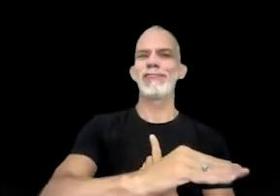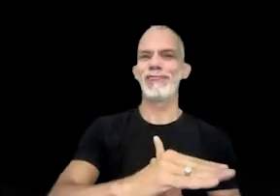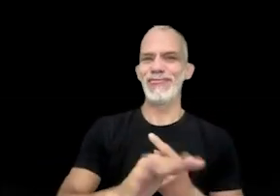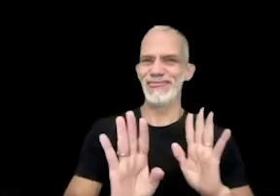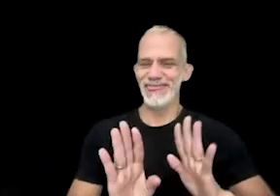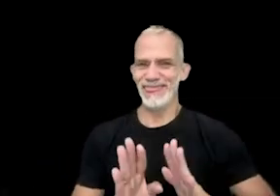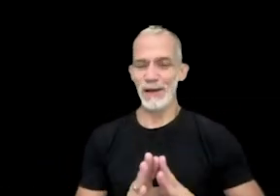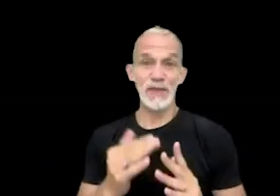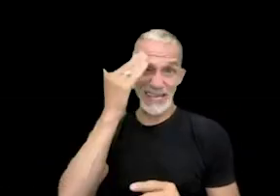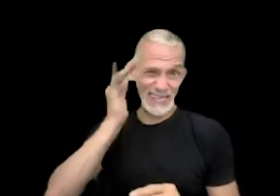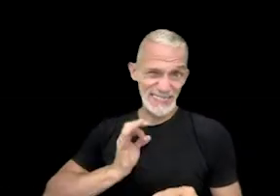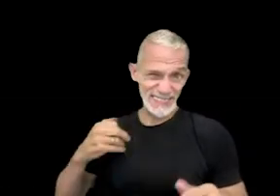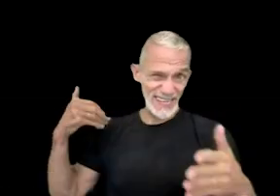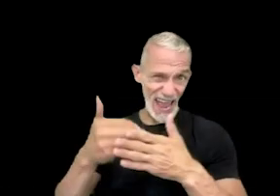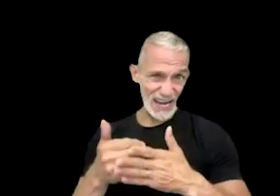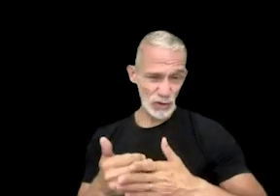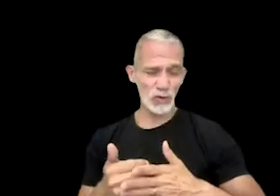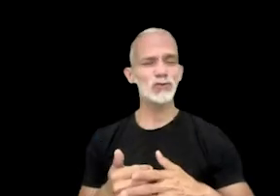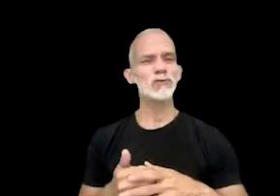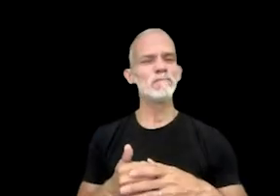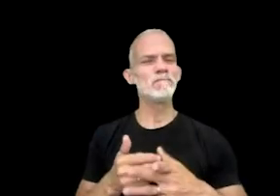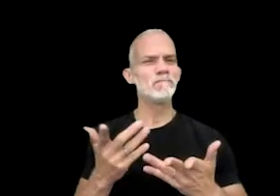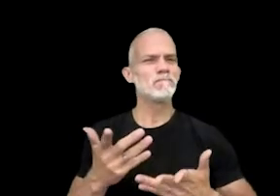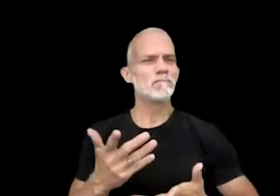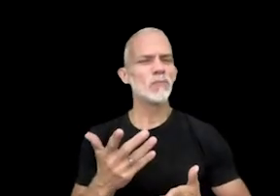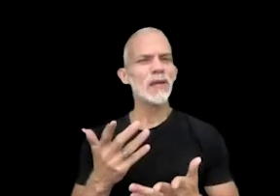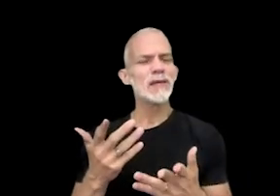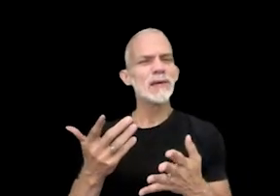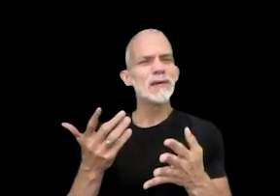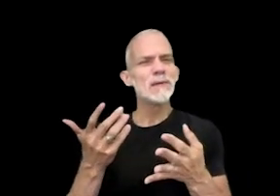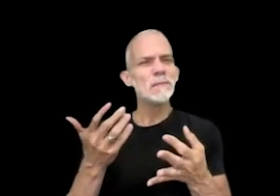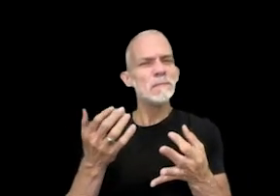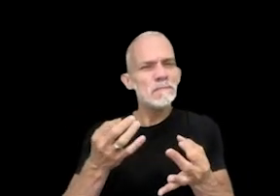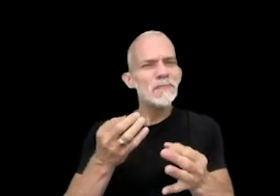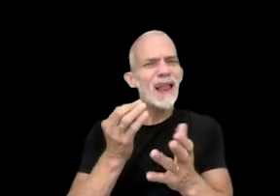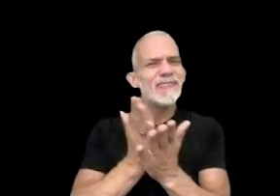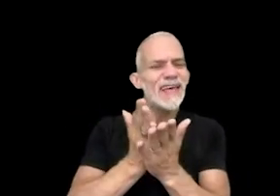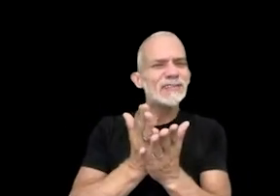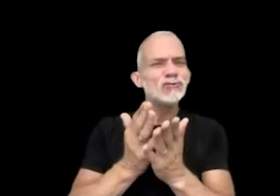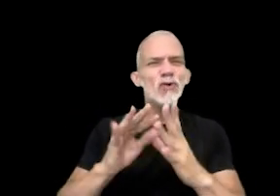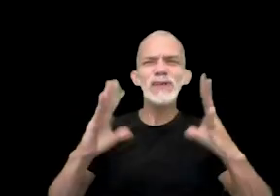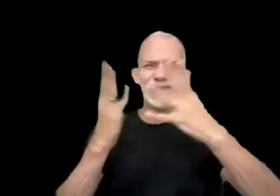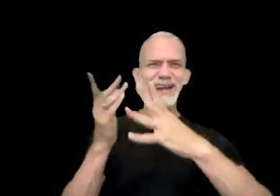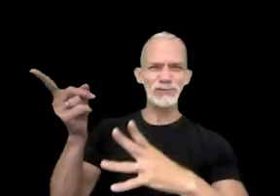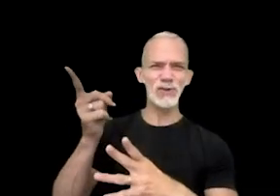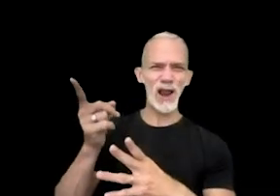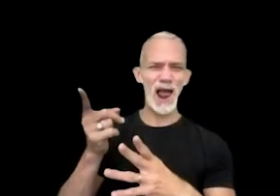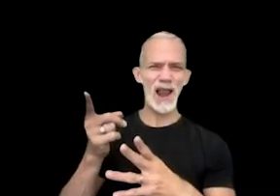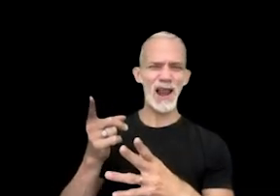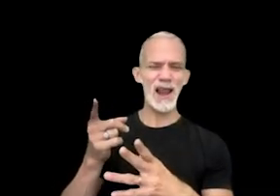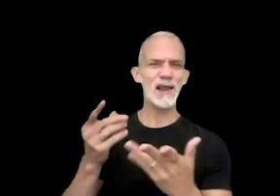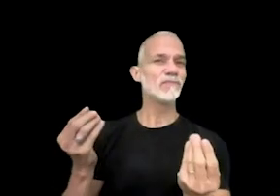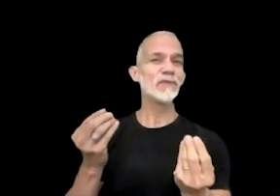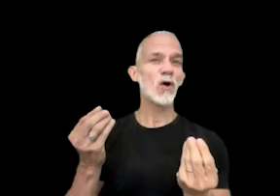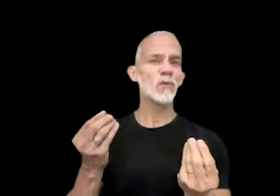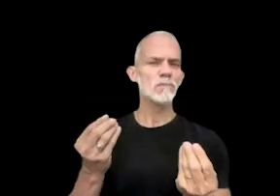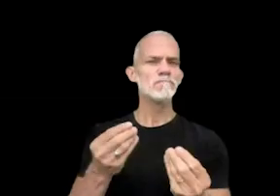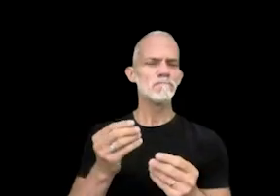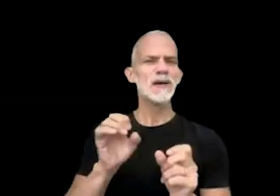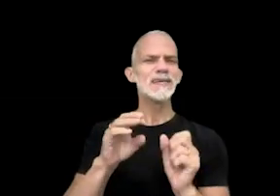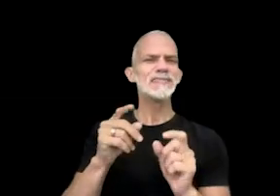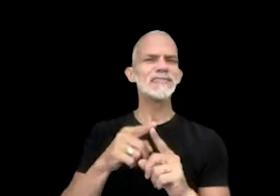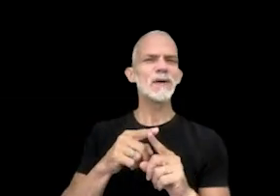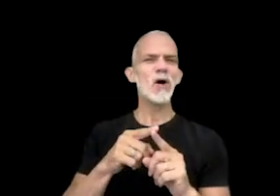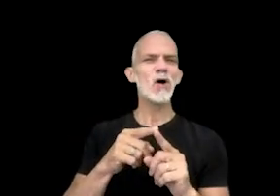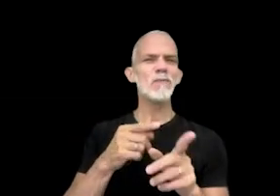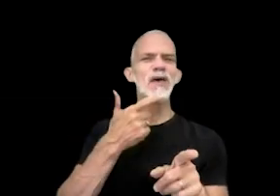últimos 15 años se ha estado perfeccionando el derecho internacional tributario a través de esto que se ha llamado soft